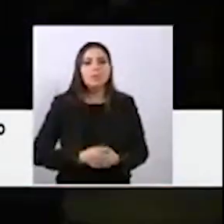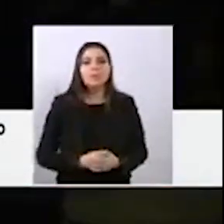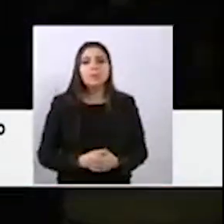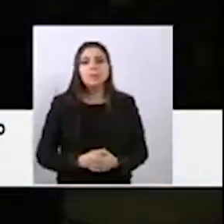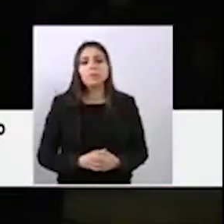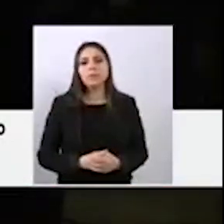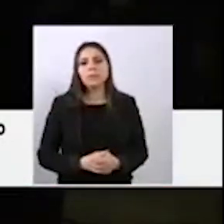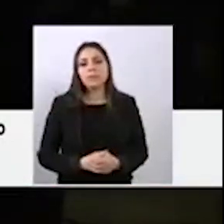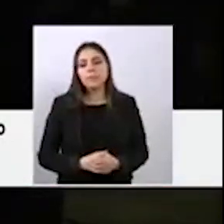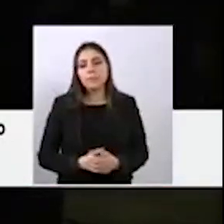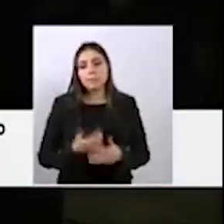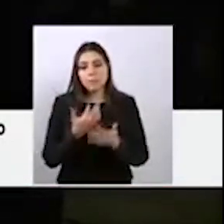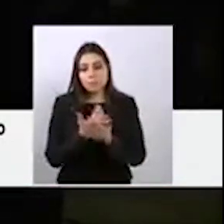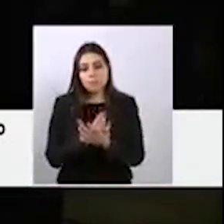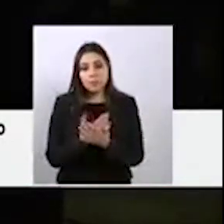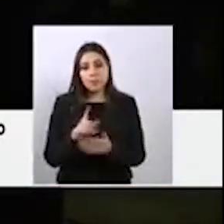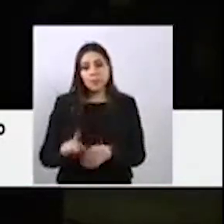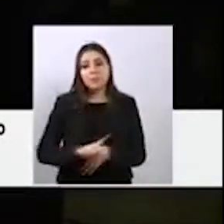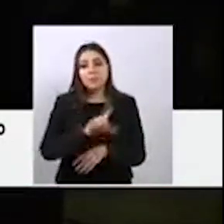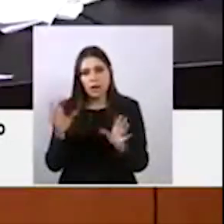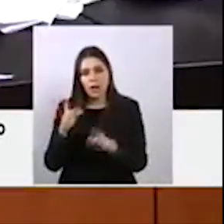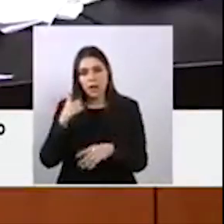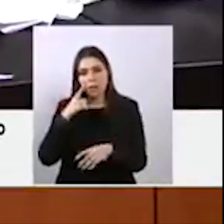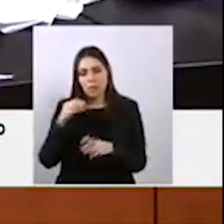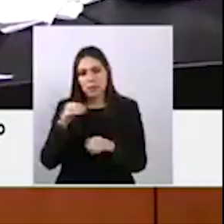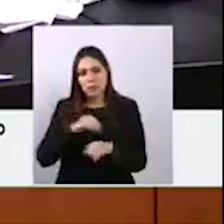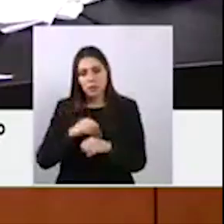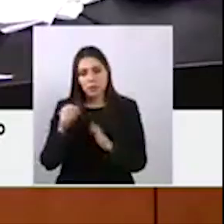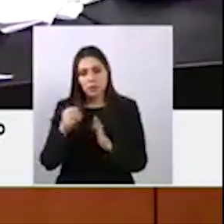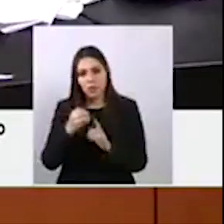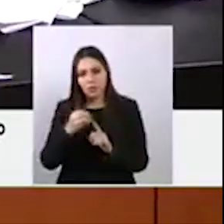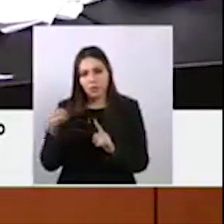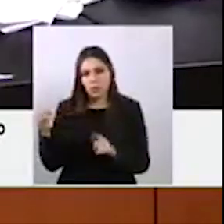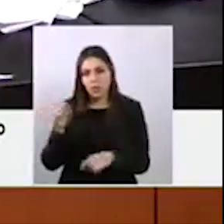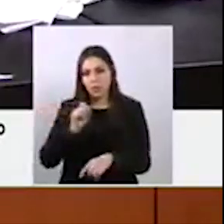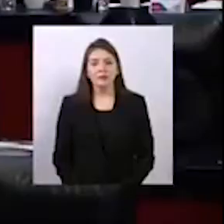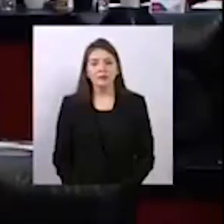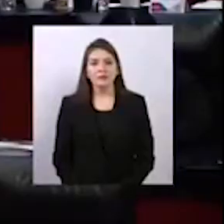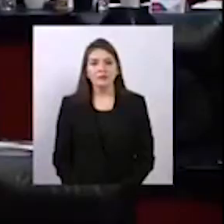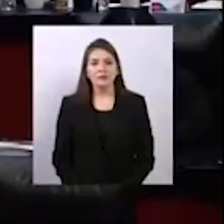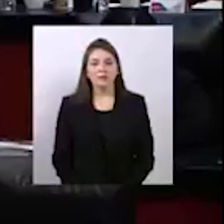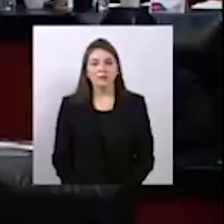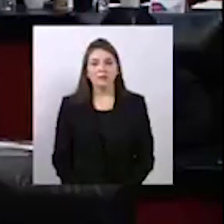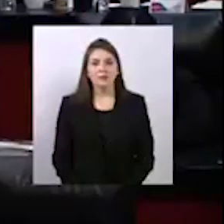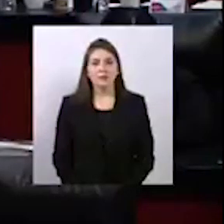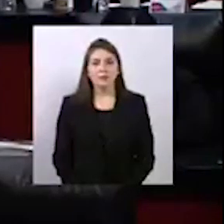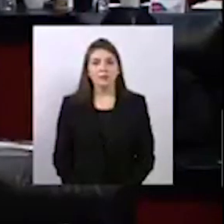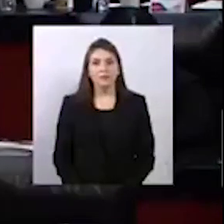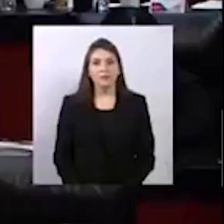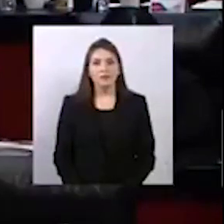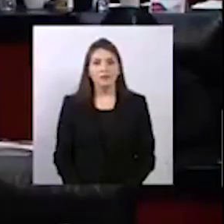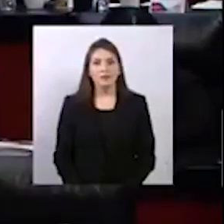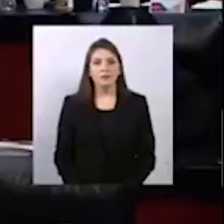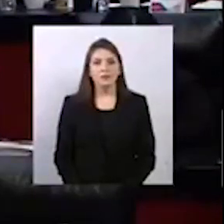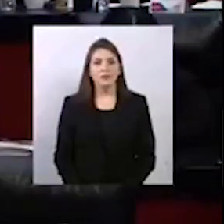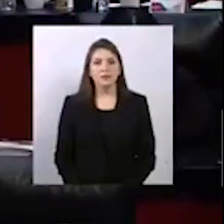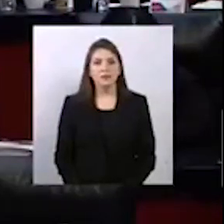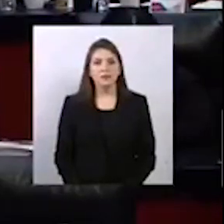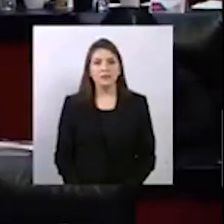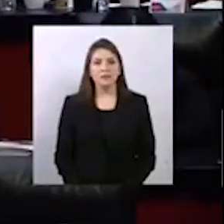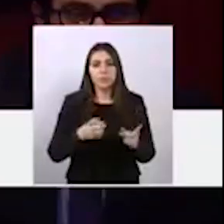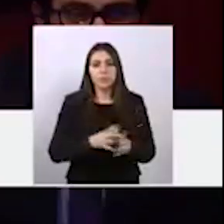una cerrada votación que apenas alcanzó la mayoría calificada como lo exige la Constitución, con 76 votos a favor. Se